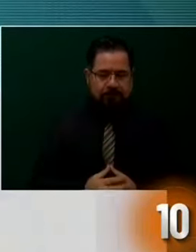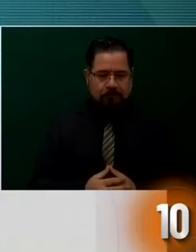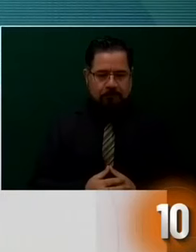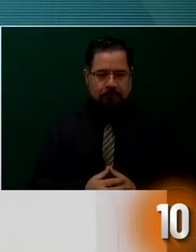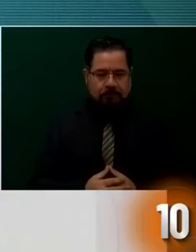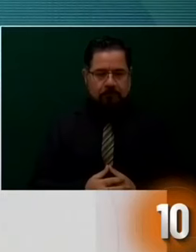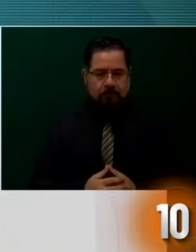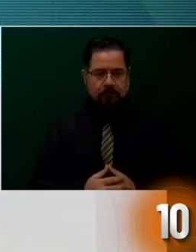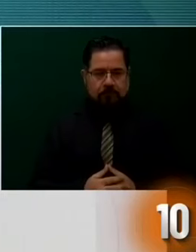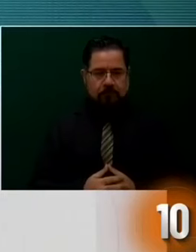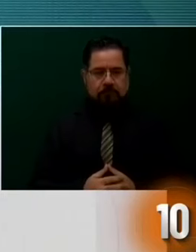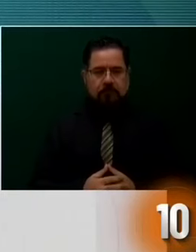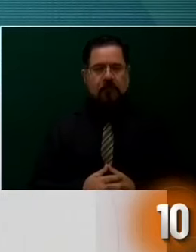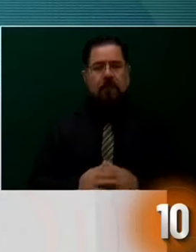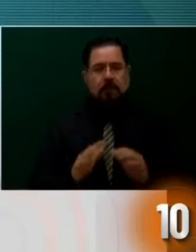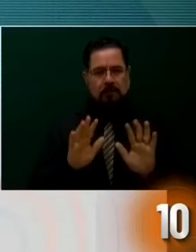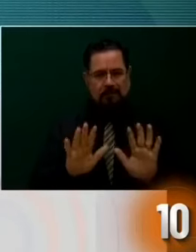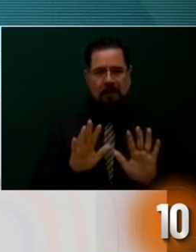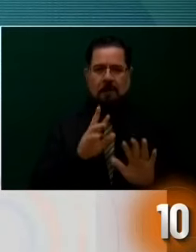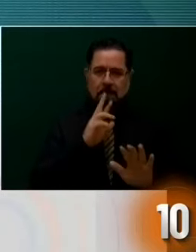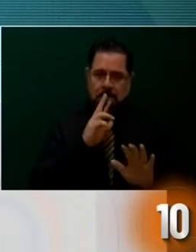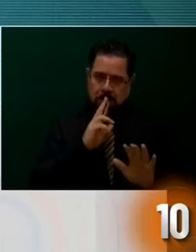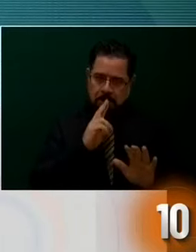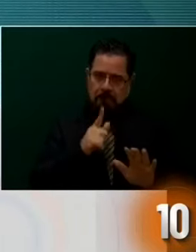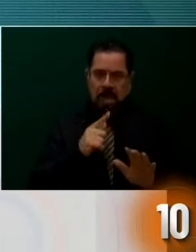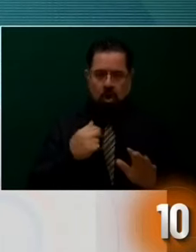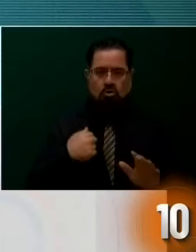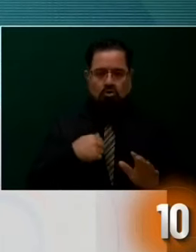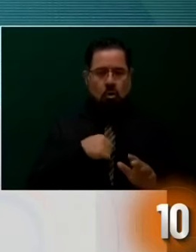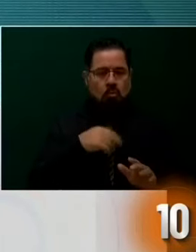por eso estamos buscando las pruebas.